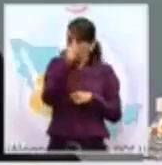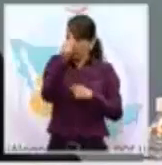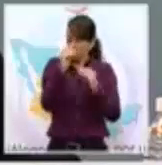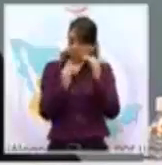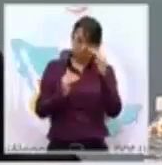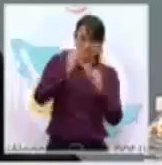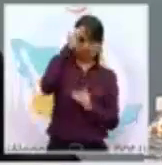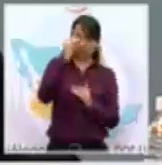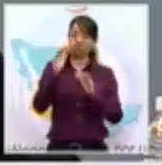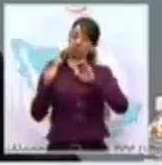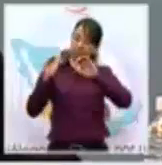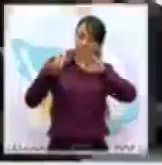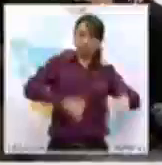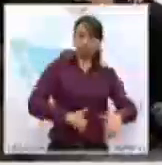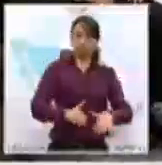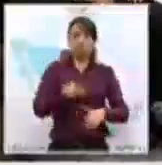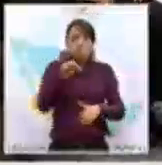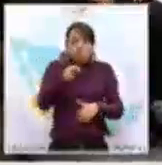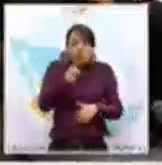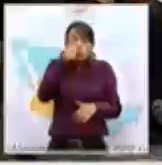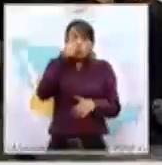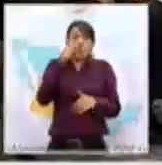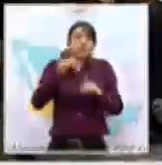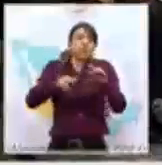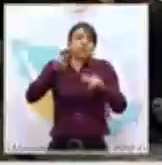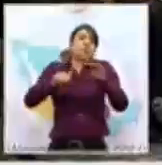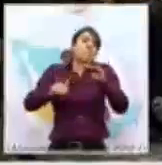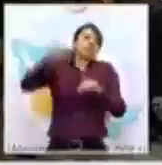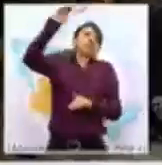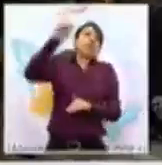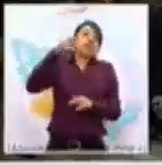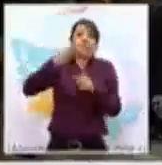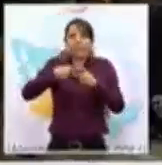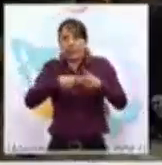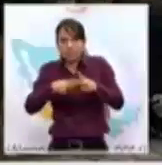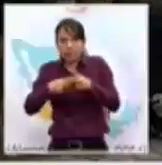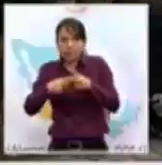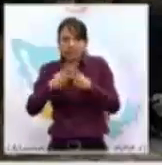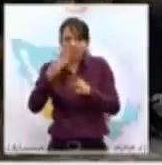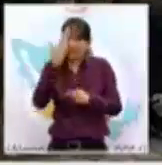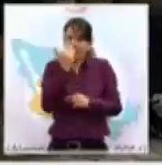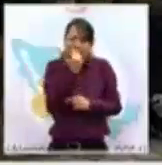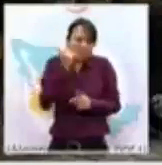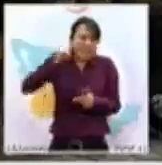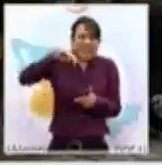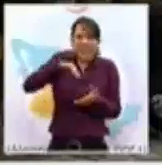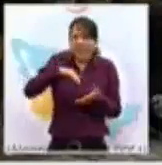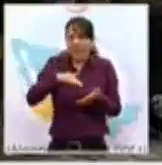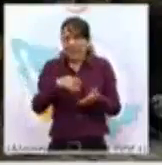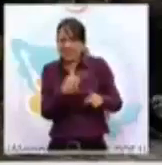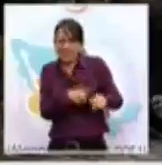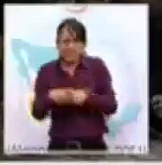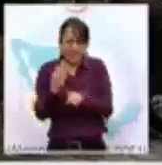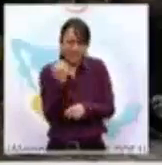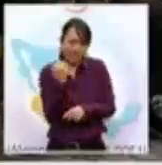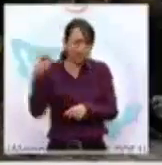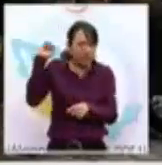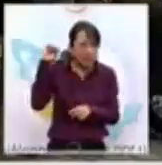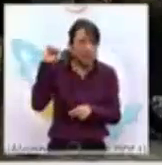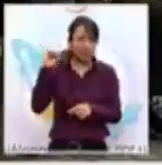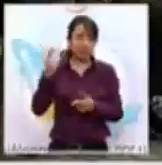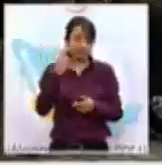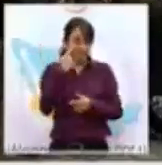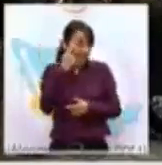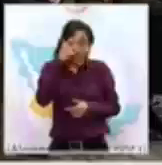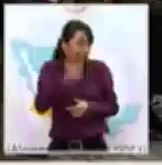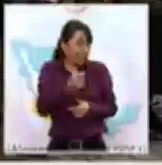estudiantes en niveles 5 y 6 de PISA, que son los niveles más altos de la prueba PISA en matemáticas. En las otras competencias estamos igual. Eso quiere decir 6 de